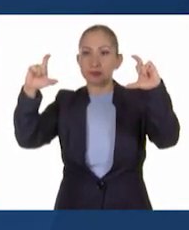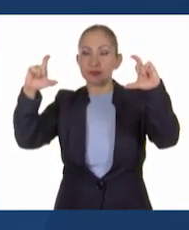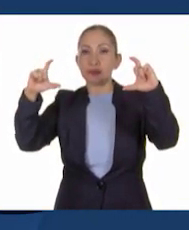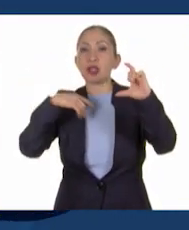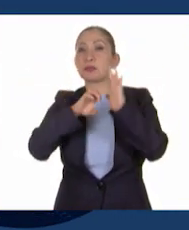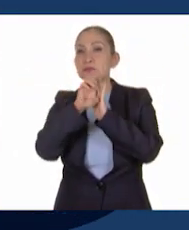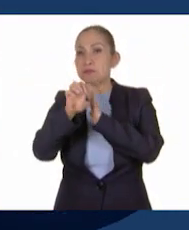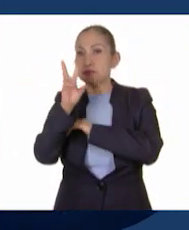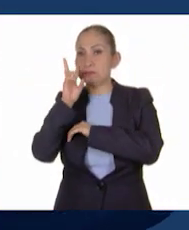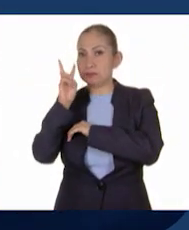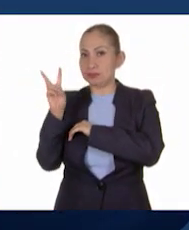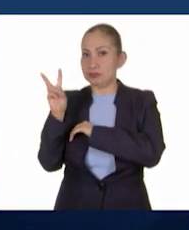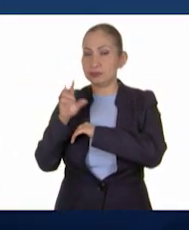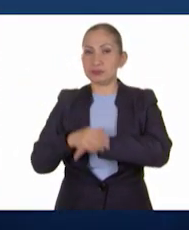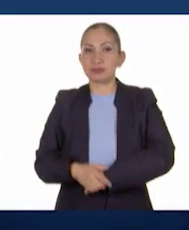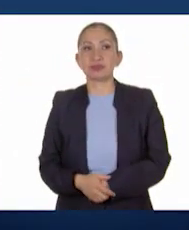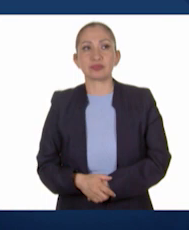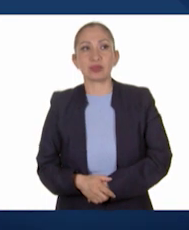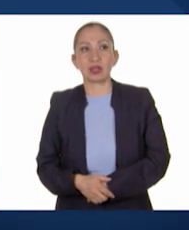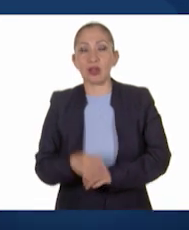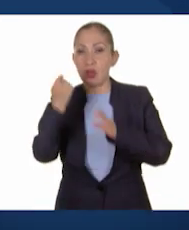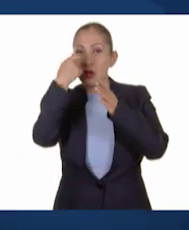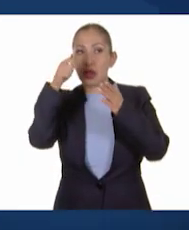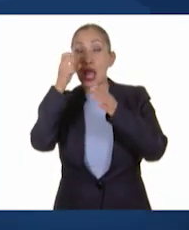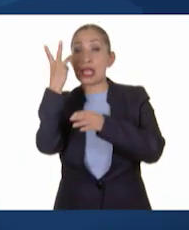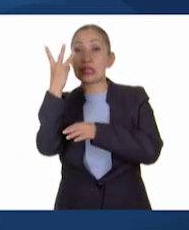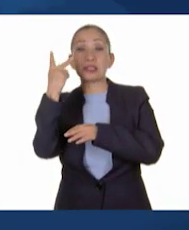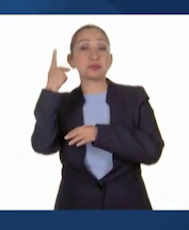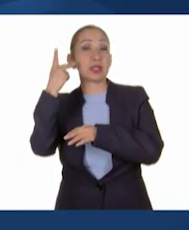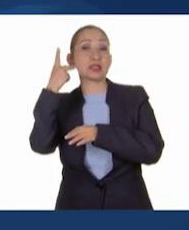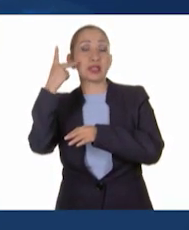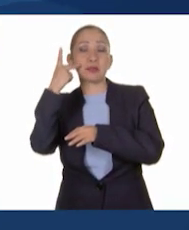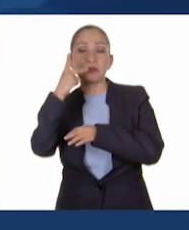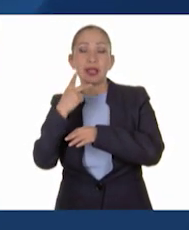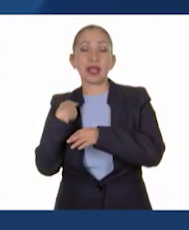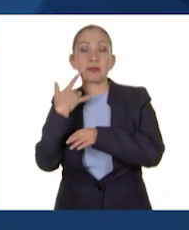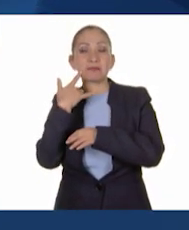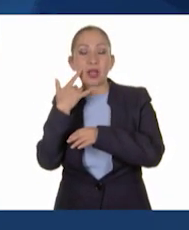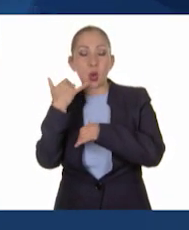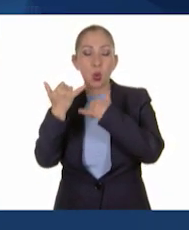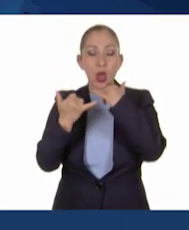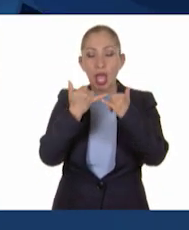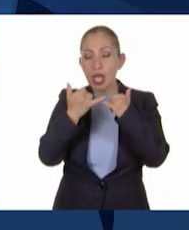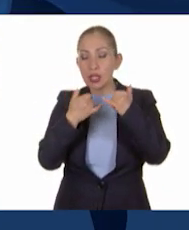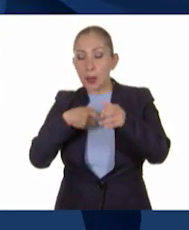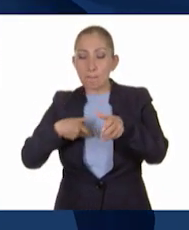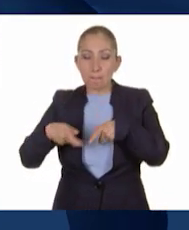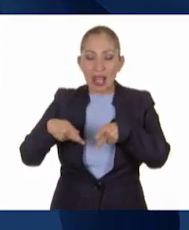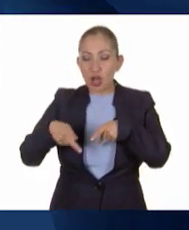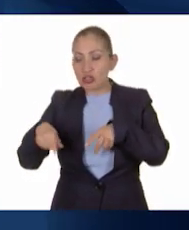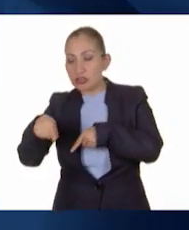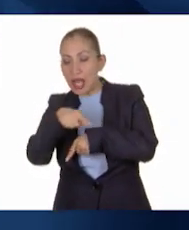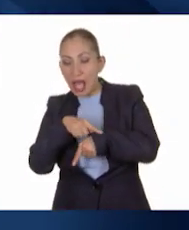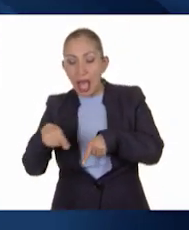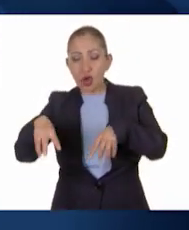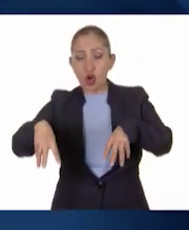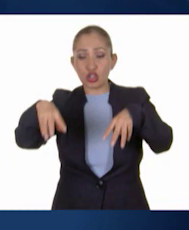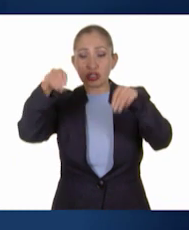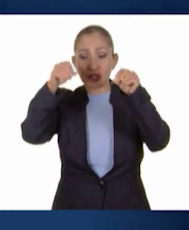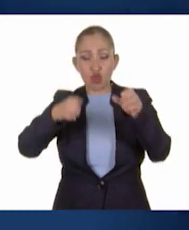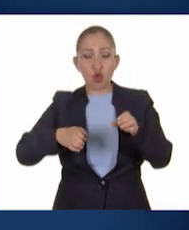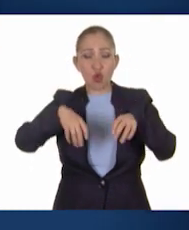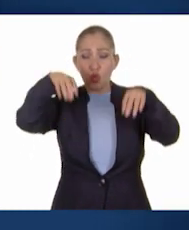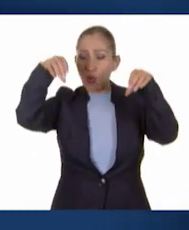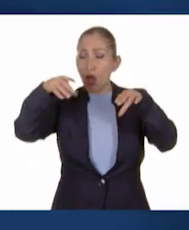en el ejemplo vemos: en cursivas, 3 príncipes donceles juegan a la pelota en el patio de armas de un castillo muy torreado,